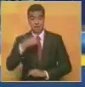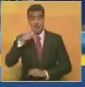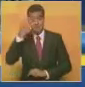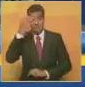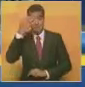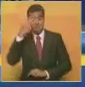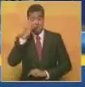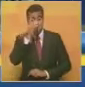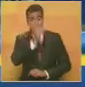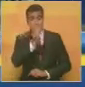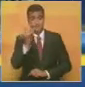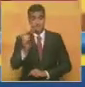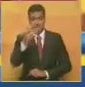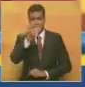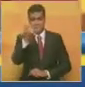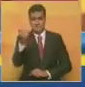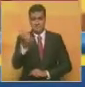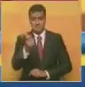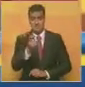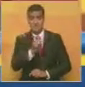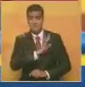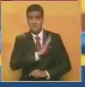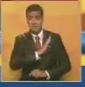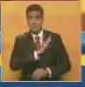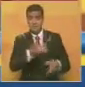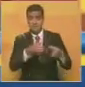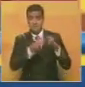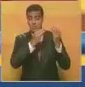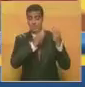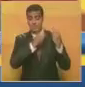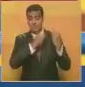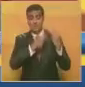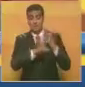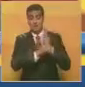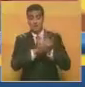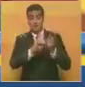los delincuentes que dispararon pertenecen a una banda responsable